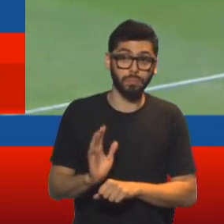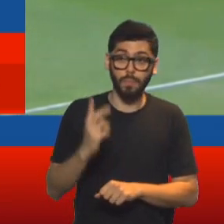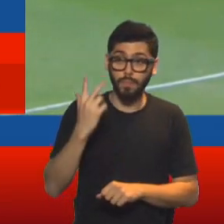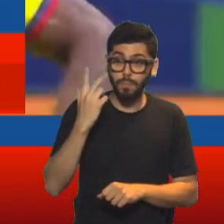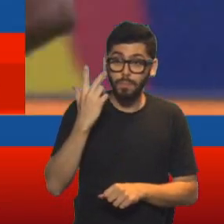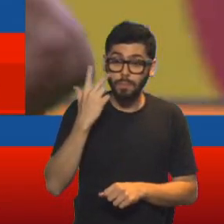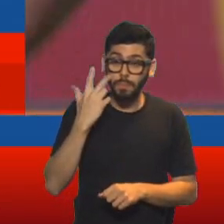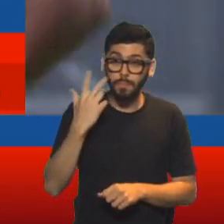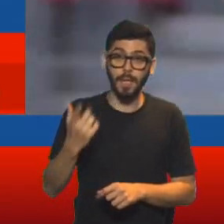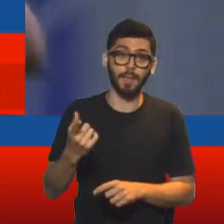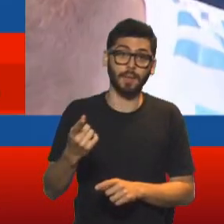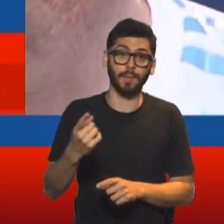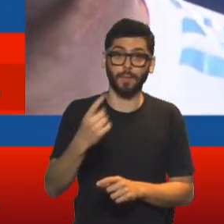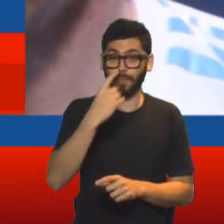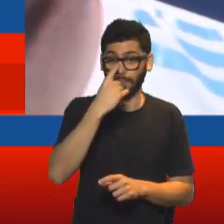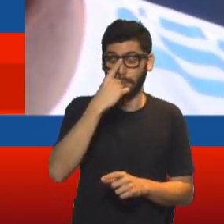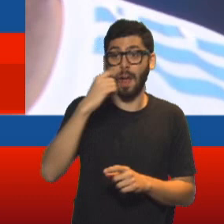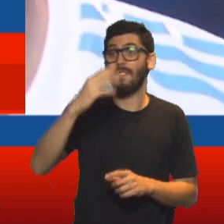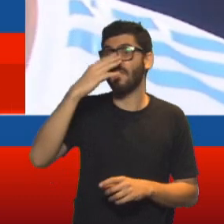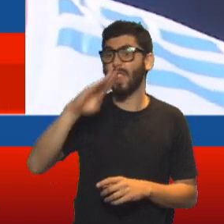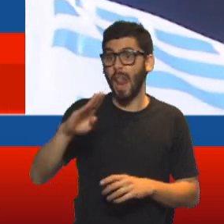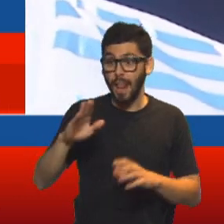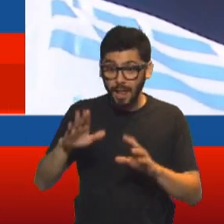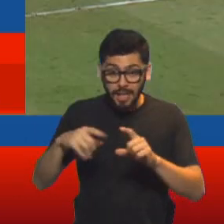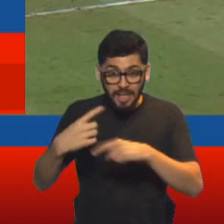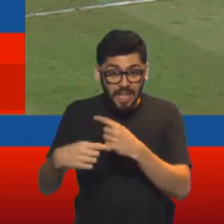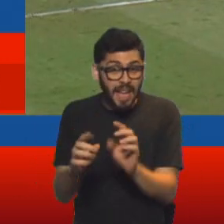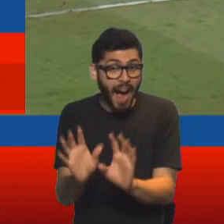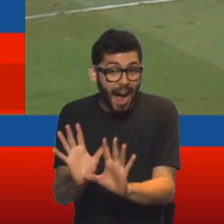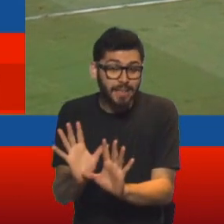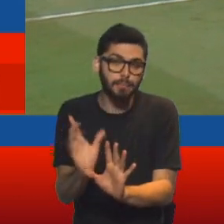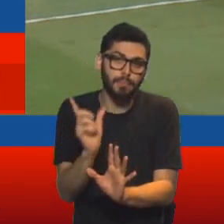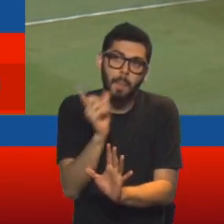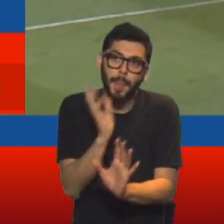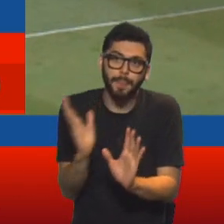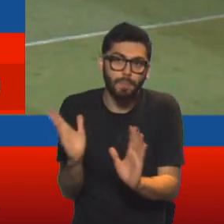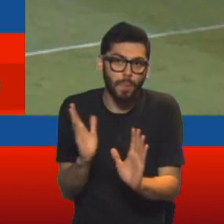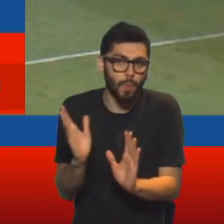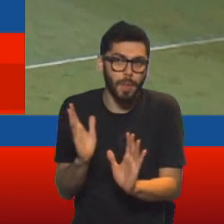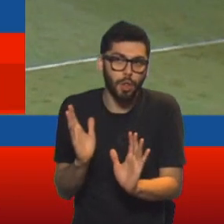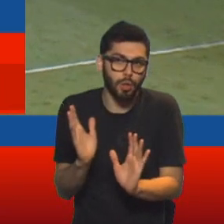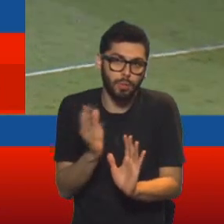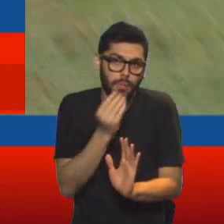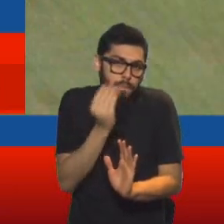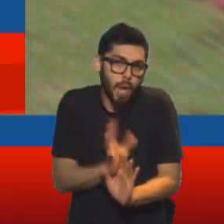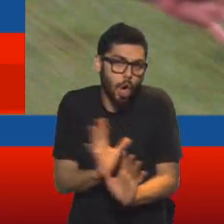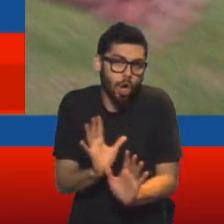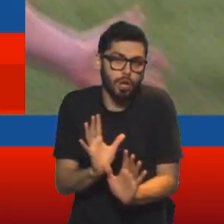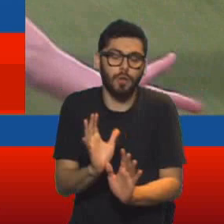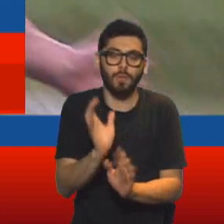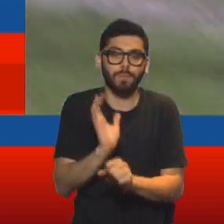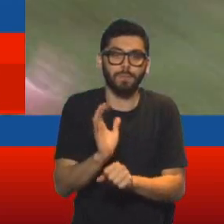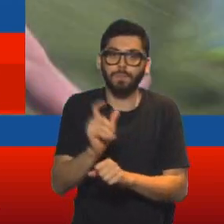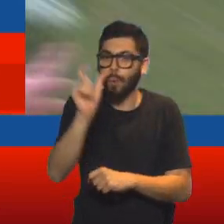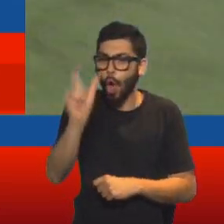lo que nos debe para estas instancias finales, me parece que es el mejor momento, como que juega ya